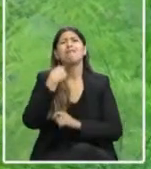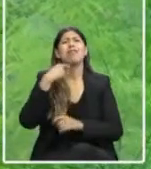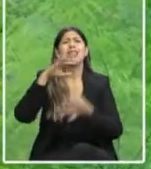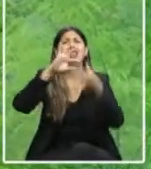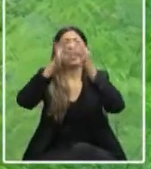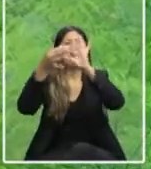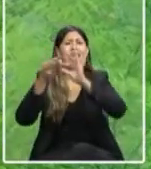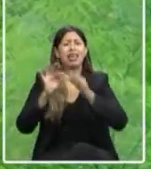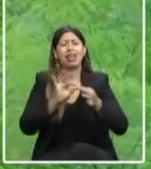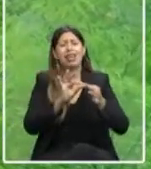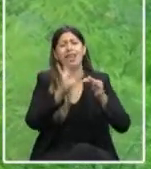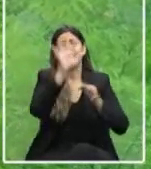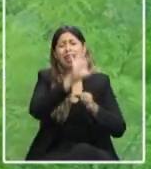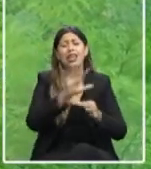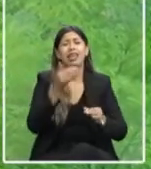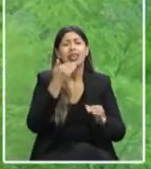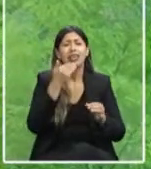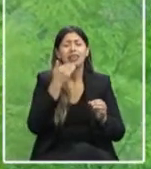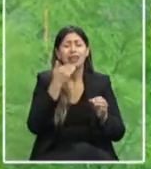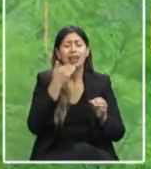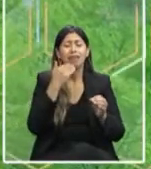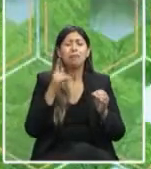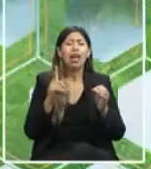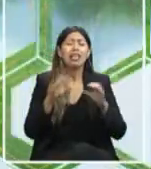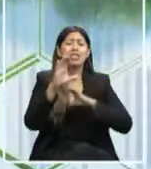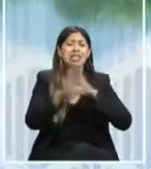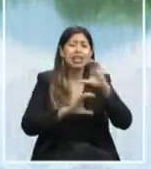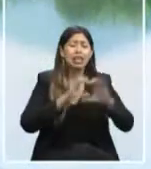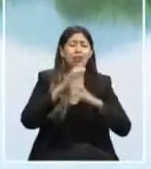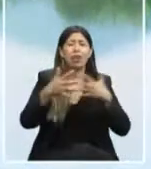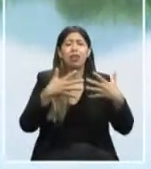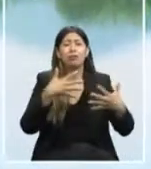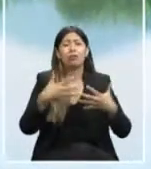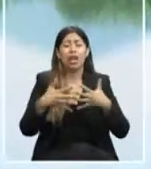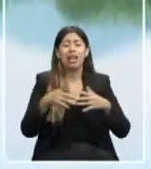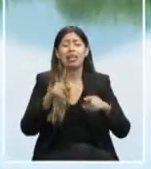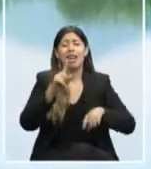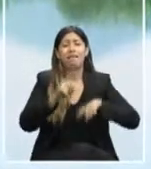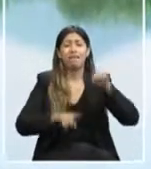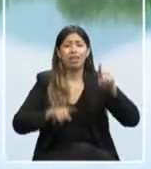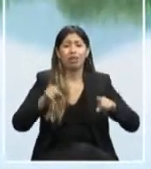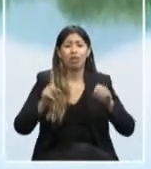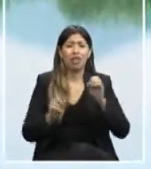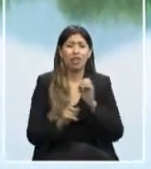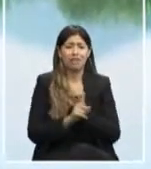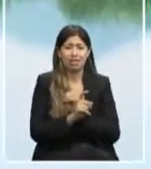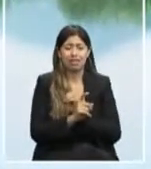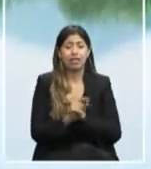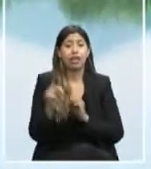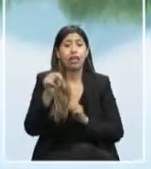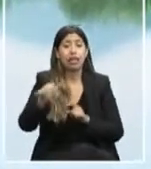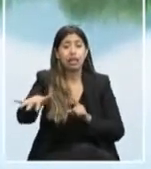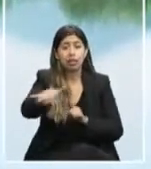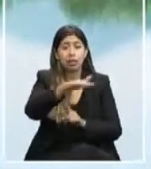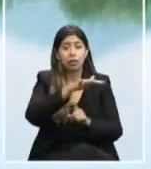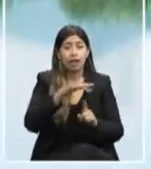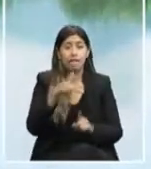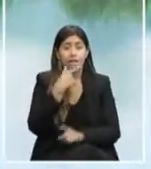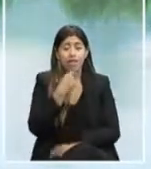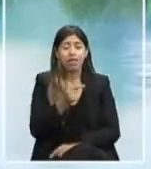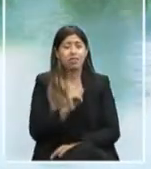la biodiversidad y los ciclos naturales. Entonces, la situación no es fácil. Llevamos